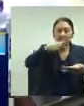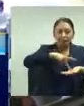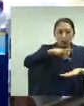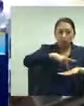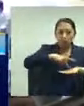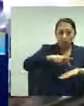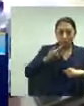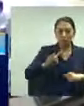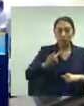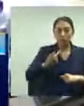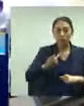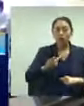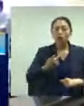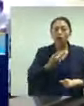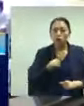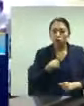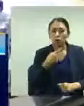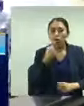insisto,